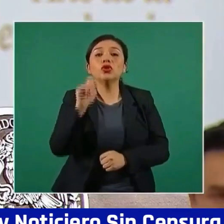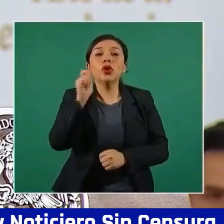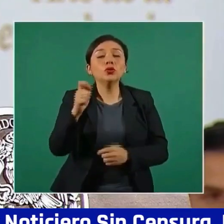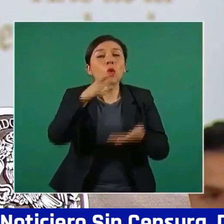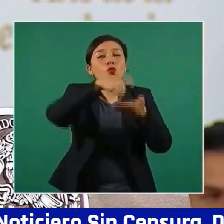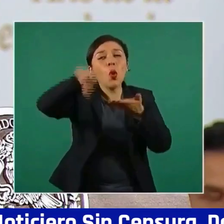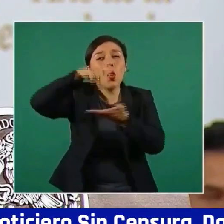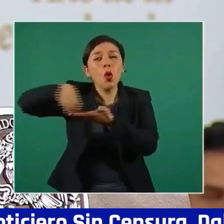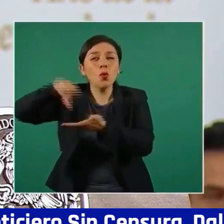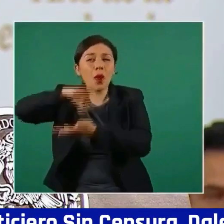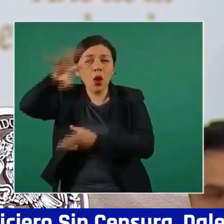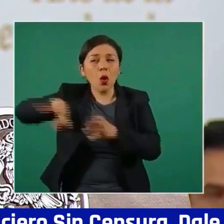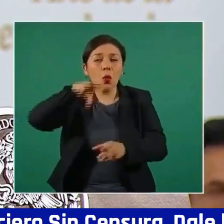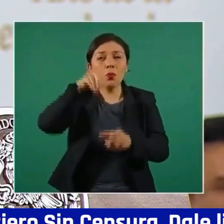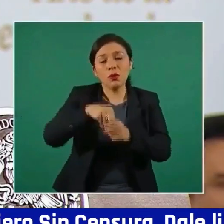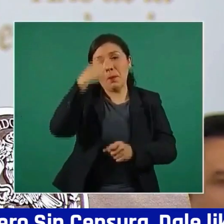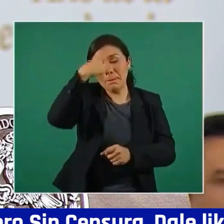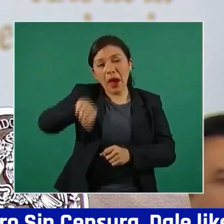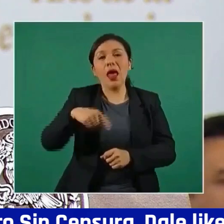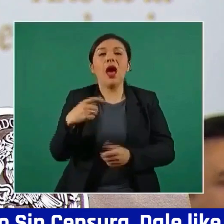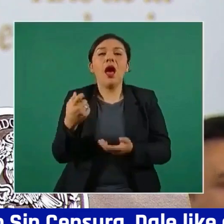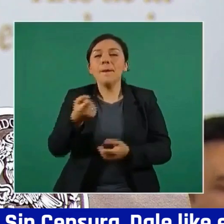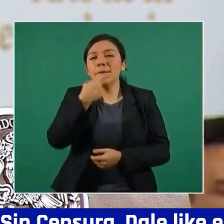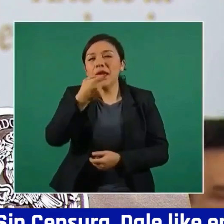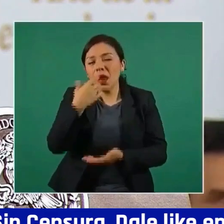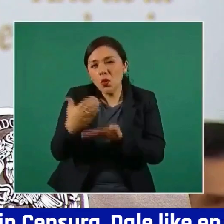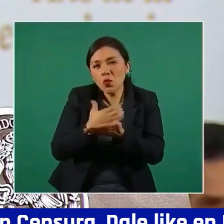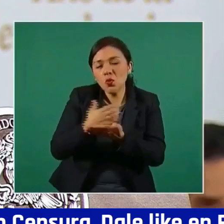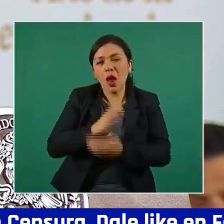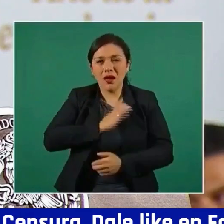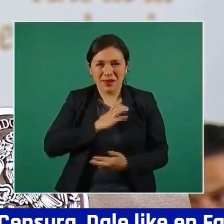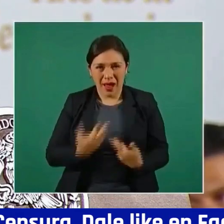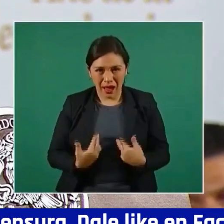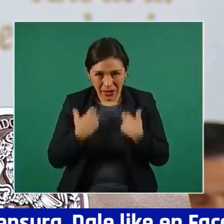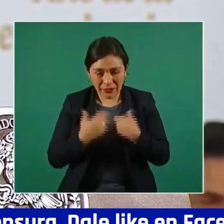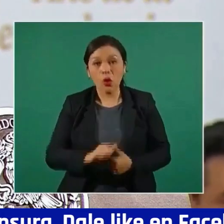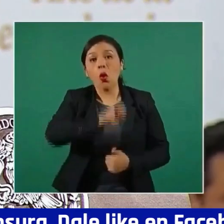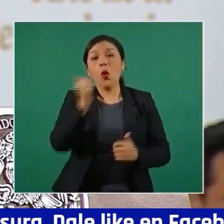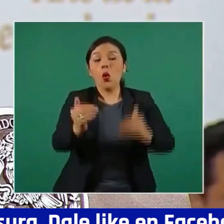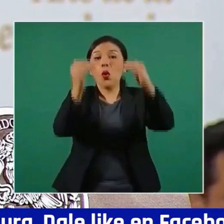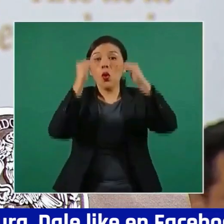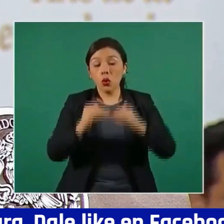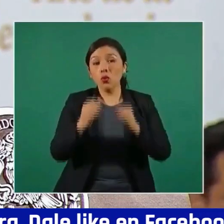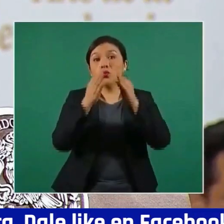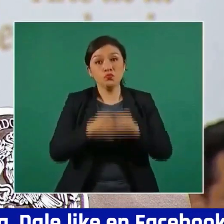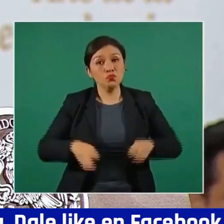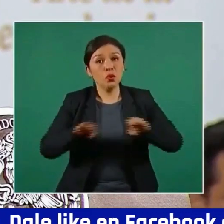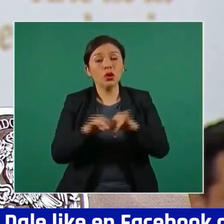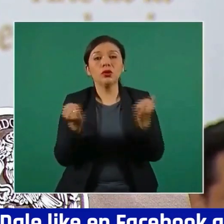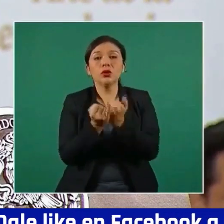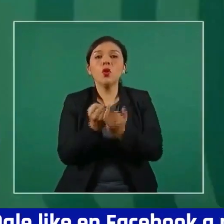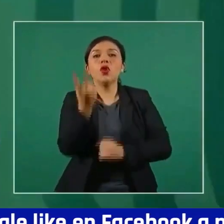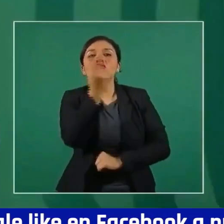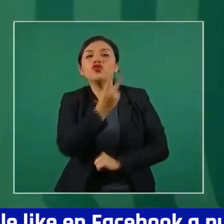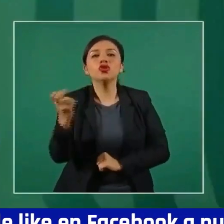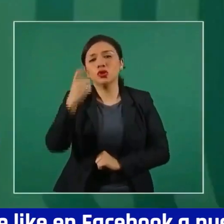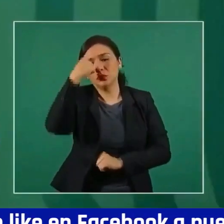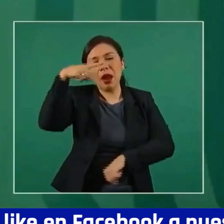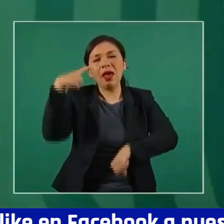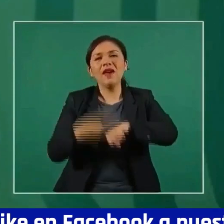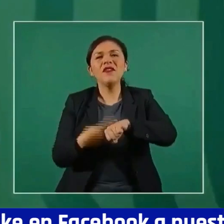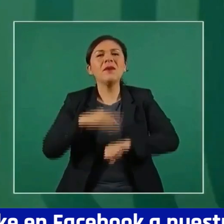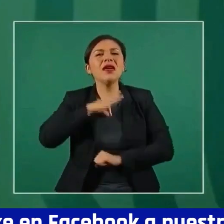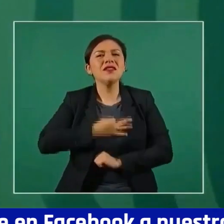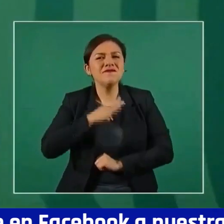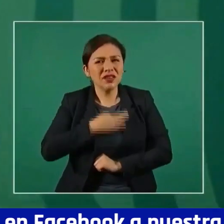de medicamentos, en este caso oncológicos. Le siguen también en forma importante 200 de enfermedades